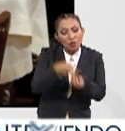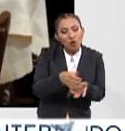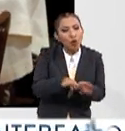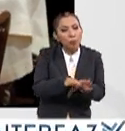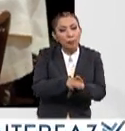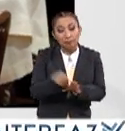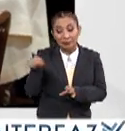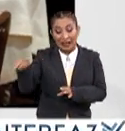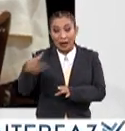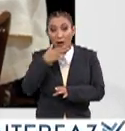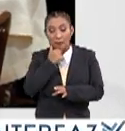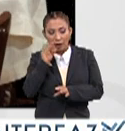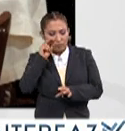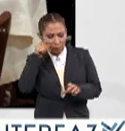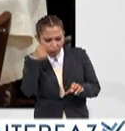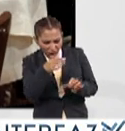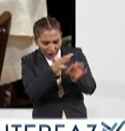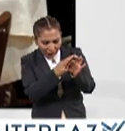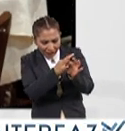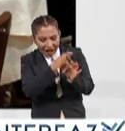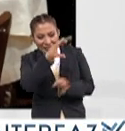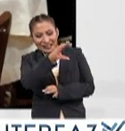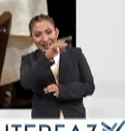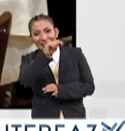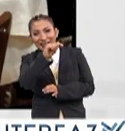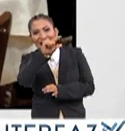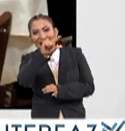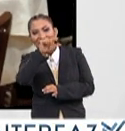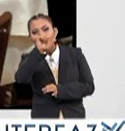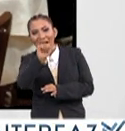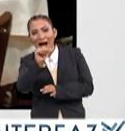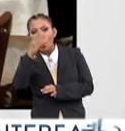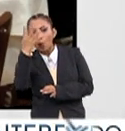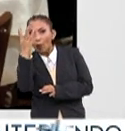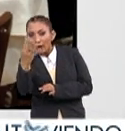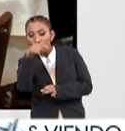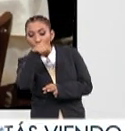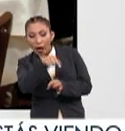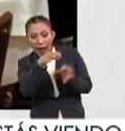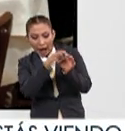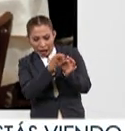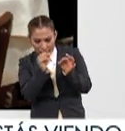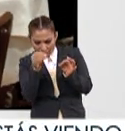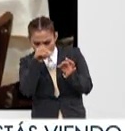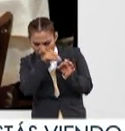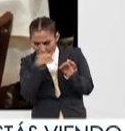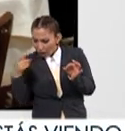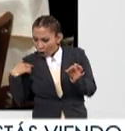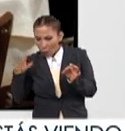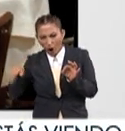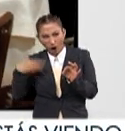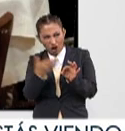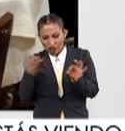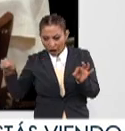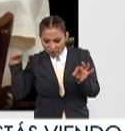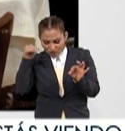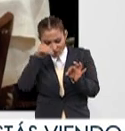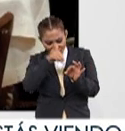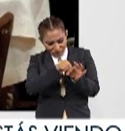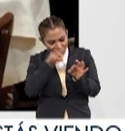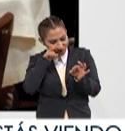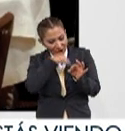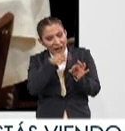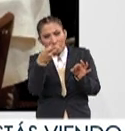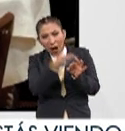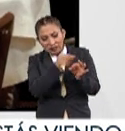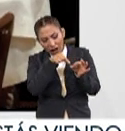Él descubrió una molécula que se llama CTLA4. CTLA4. Produjo anticuerpos contra esta molécula, estudió la función